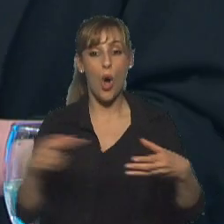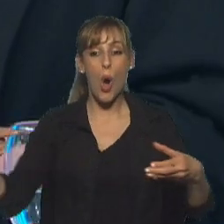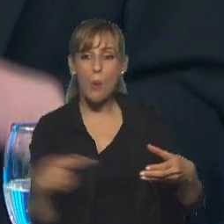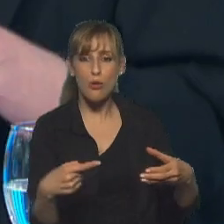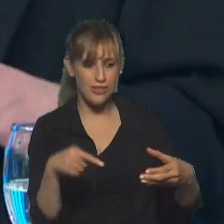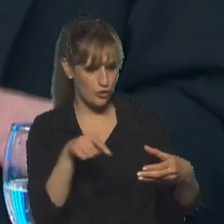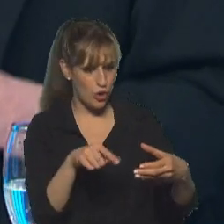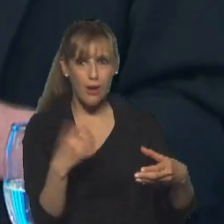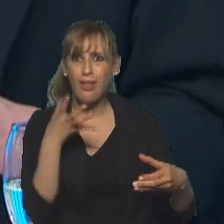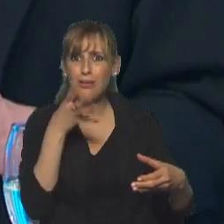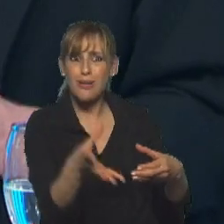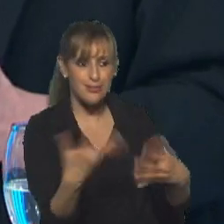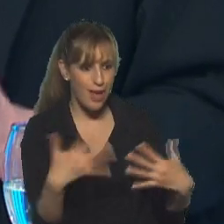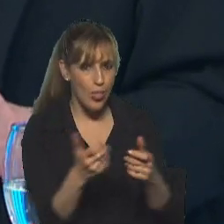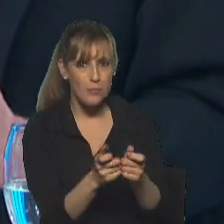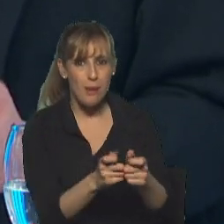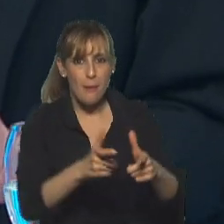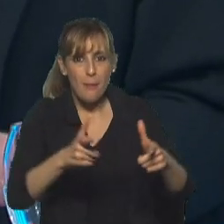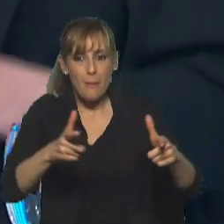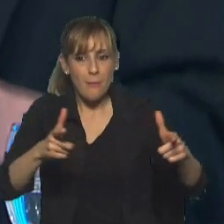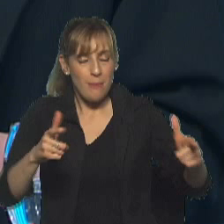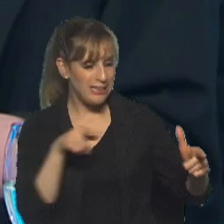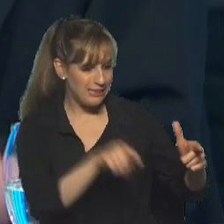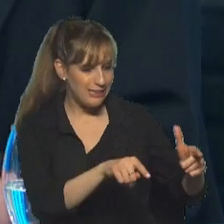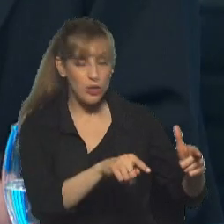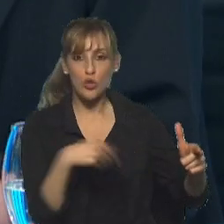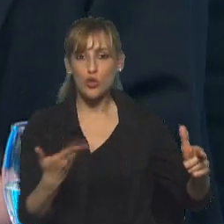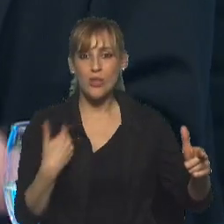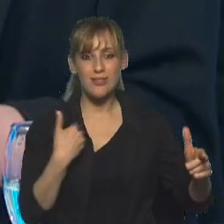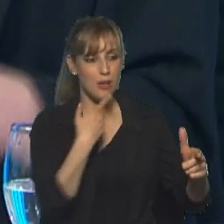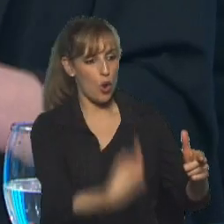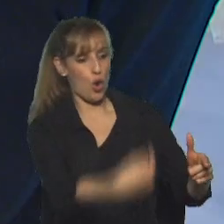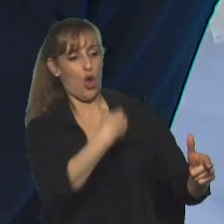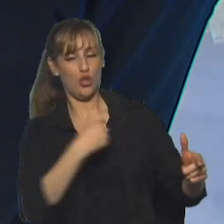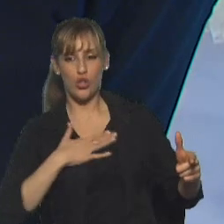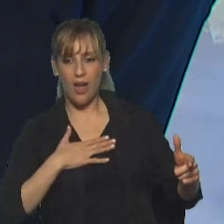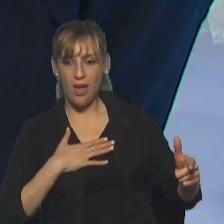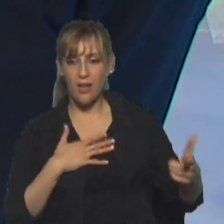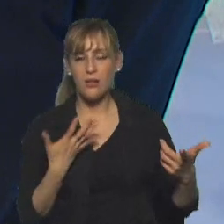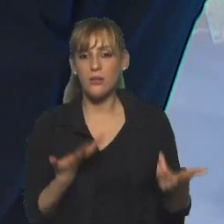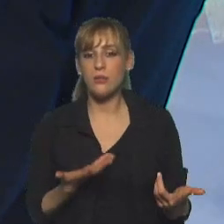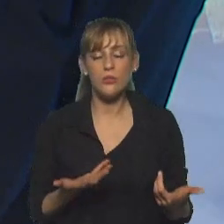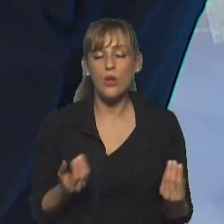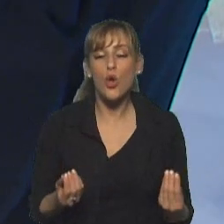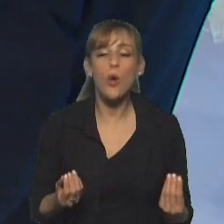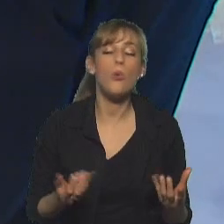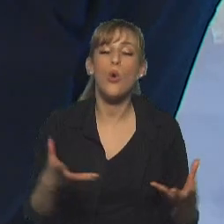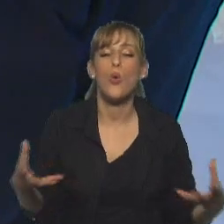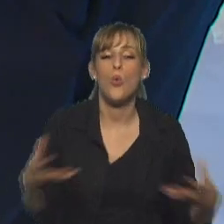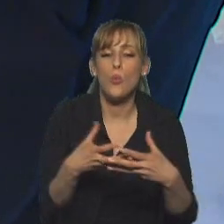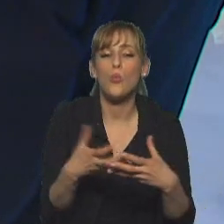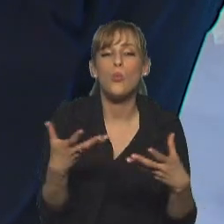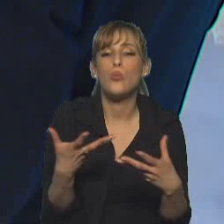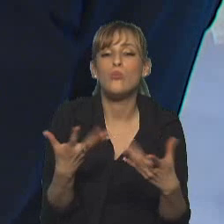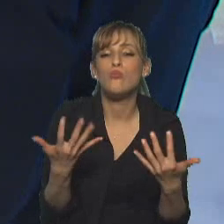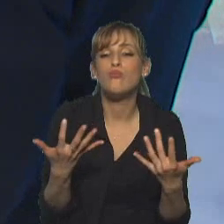poder mediático y económico está en contra nuestro. ¿Cómo se construye entonces poder popular? O sea, serían las dos